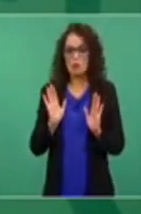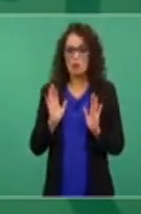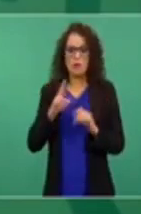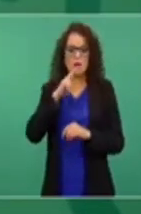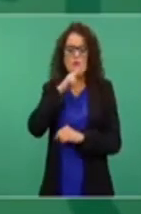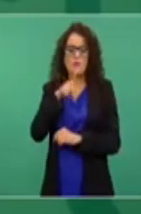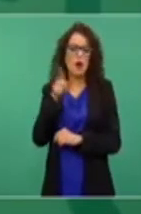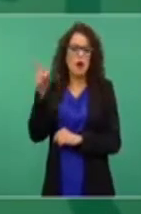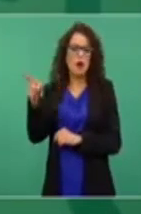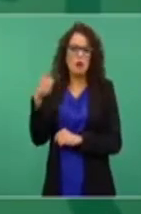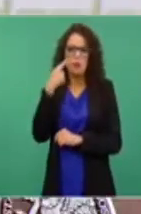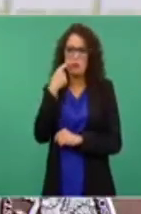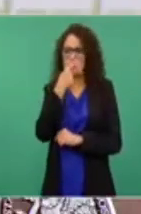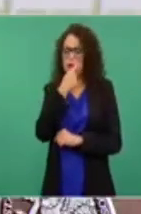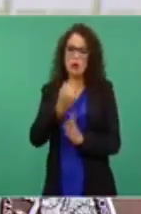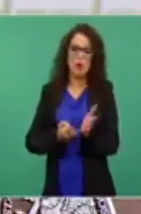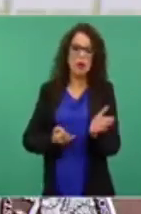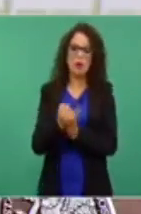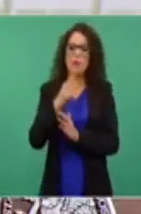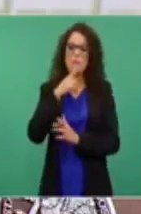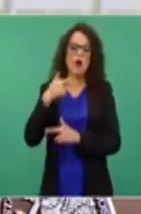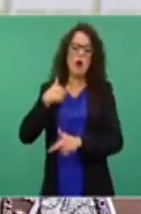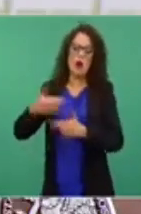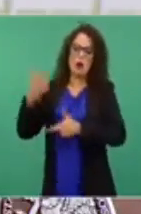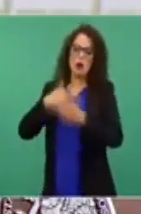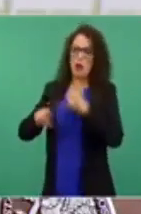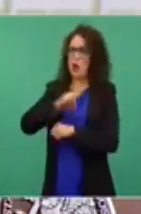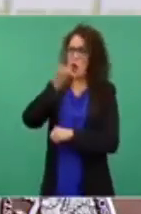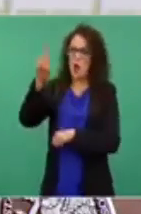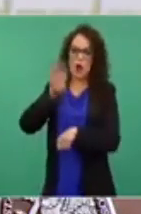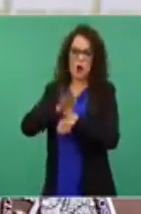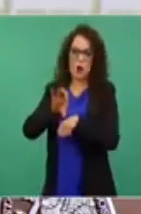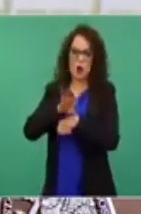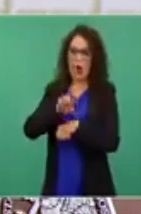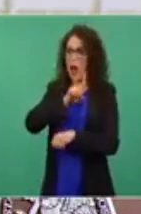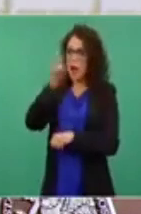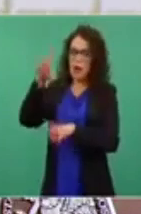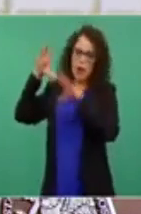regresar a su país y allá lo detuvieron.